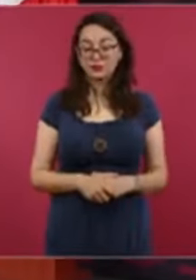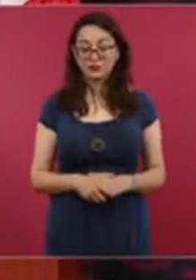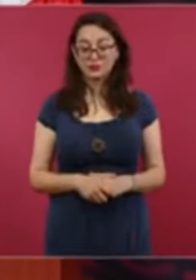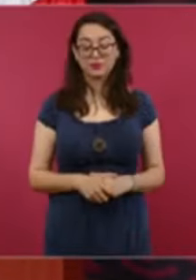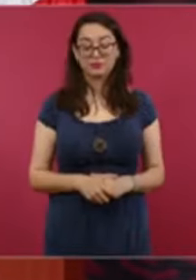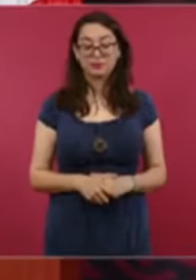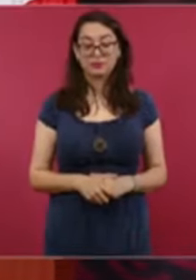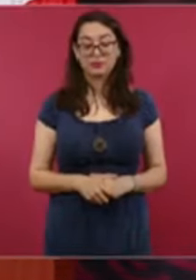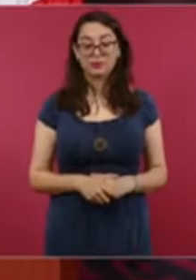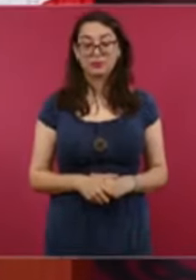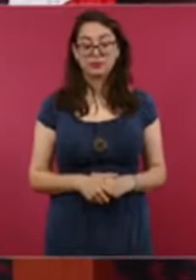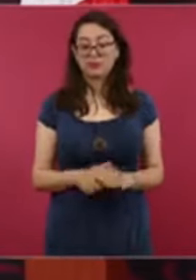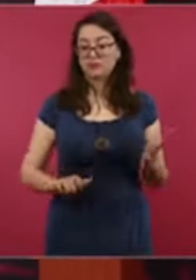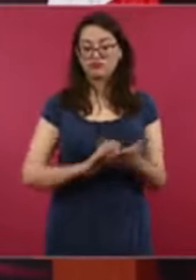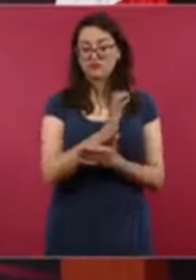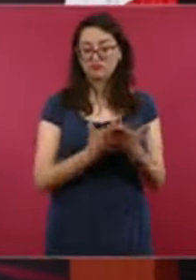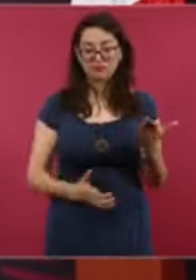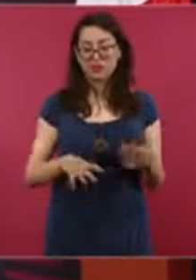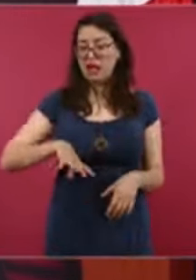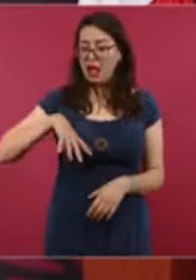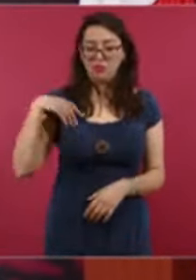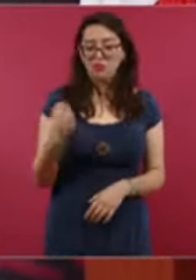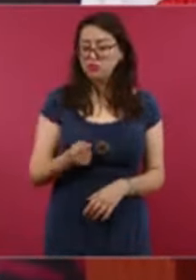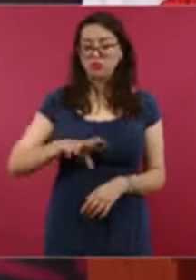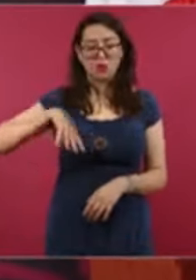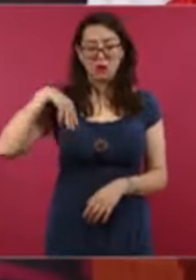con contratos leoninos.